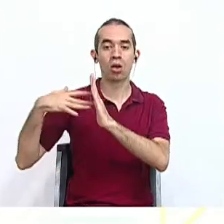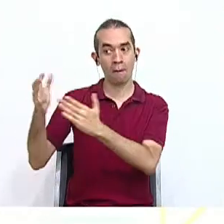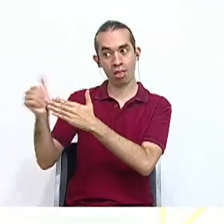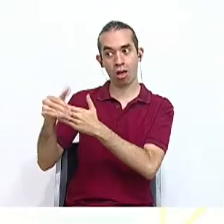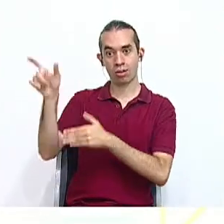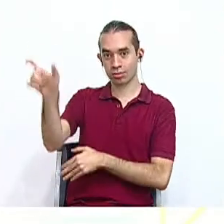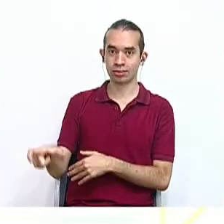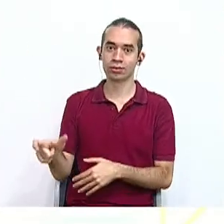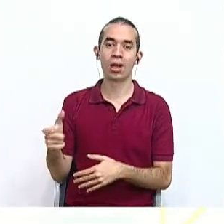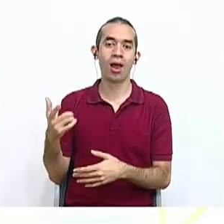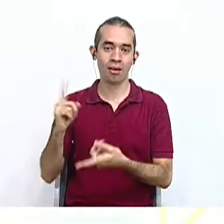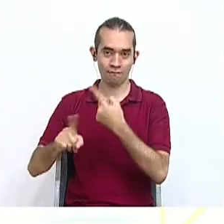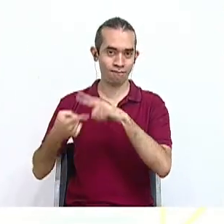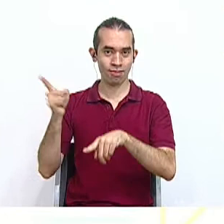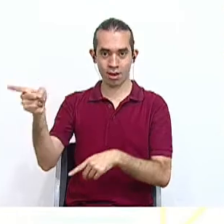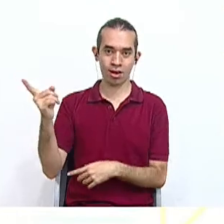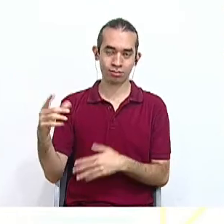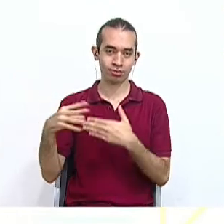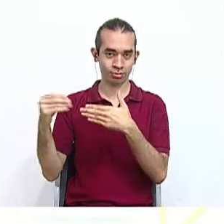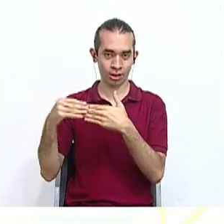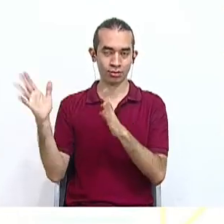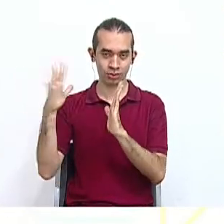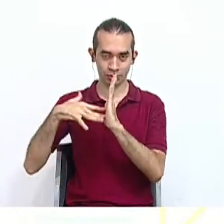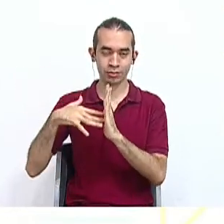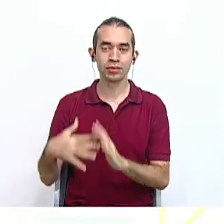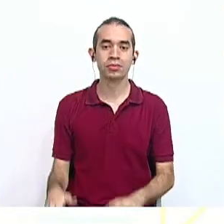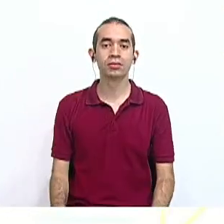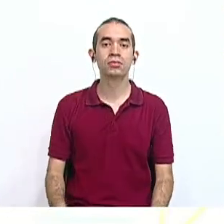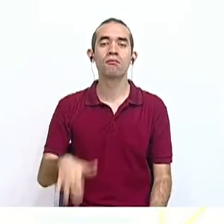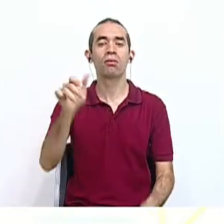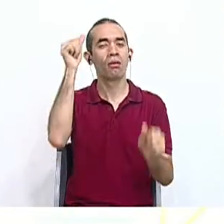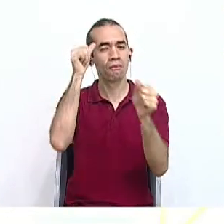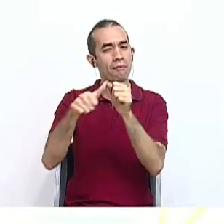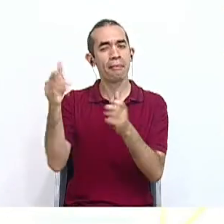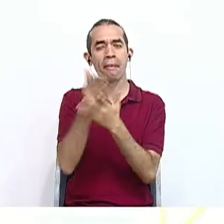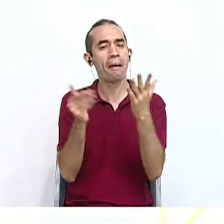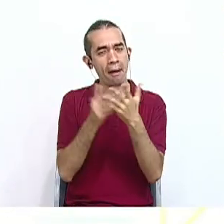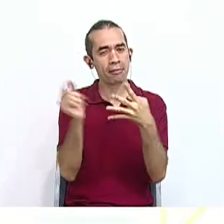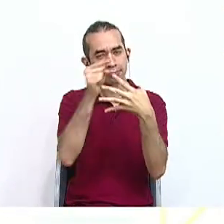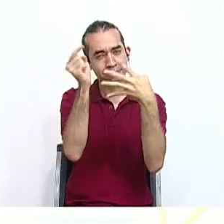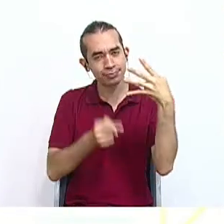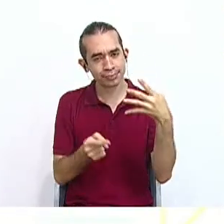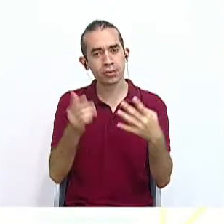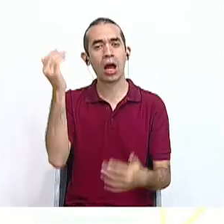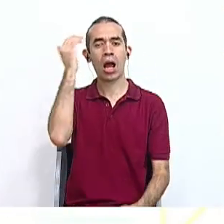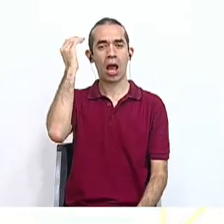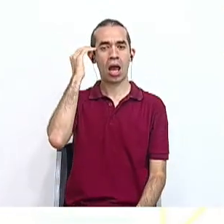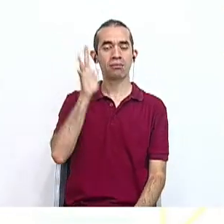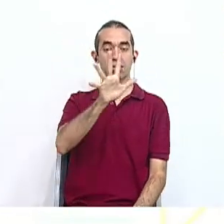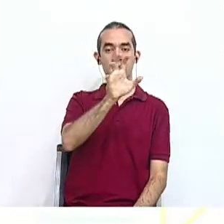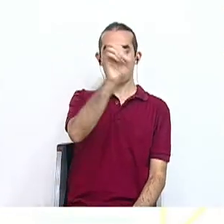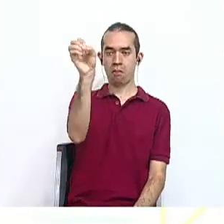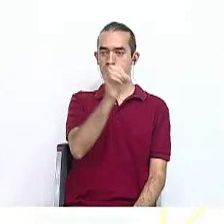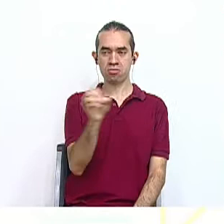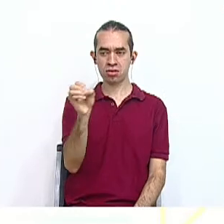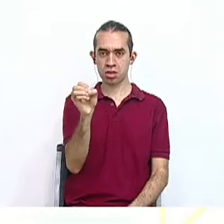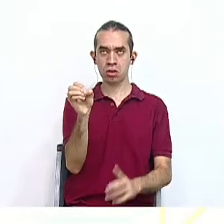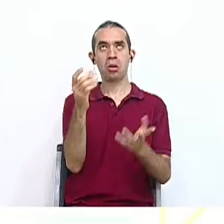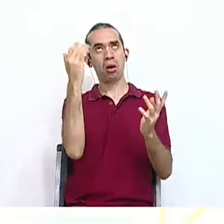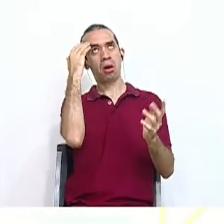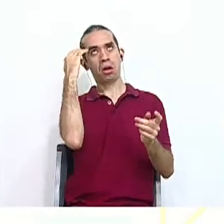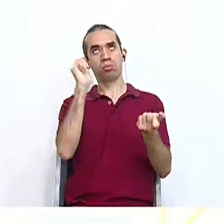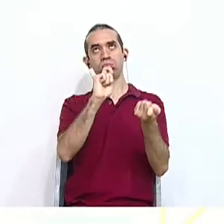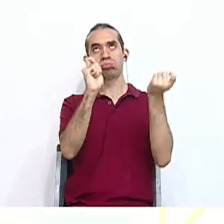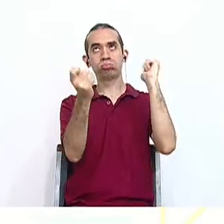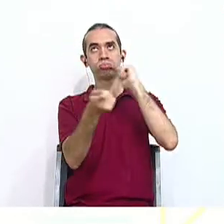tiene mi amiga. Ahora bien, comencemos a recordar ciertos aspectos. Recordemos que 5% lo podemos expresar